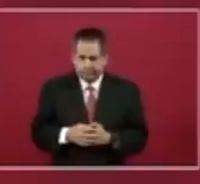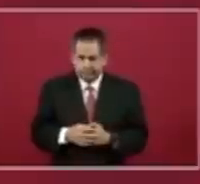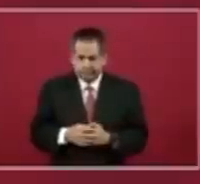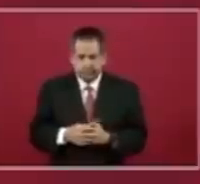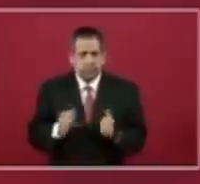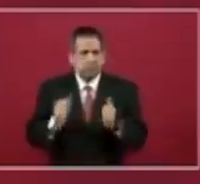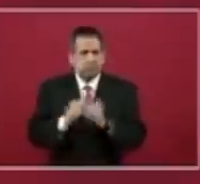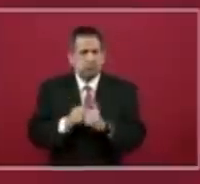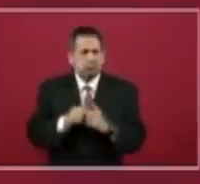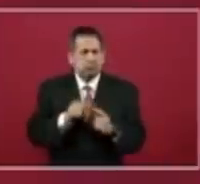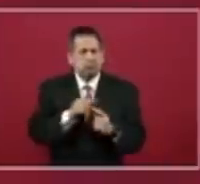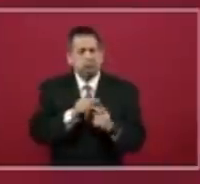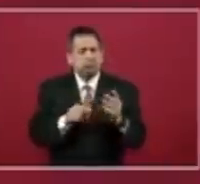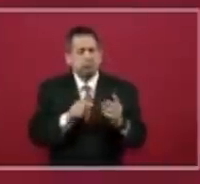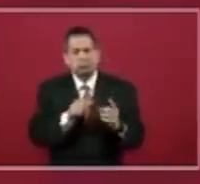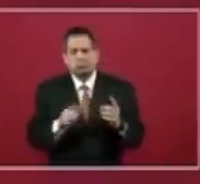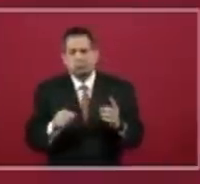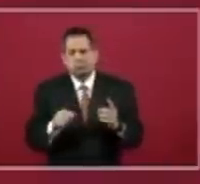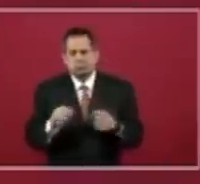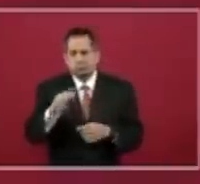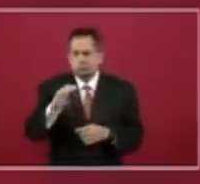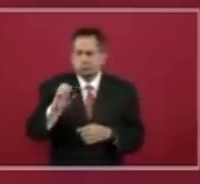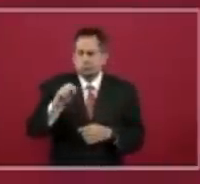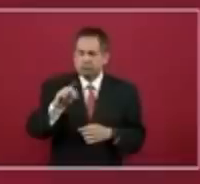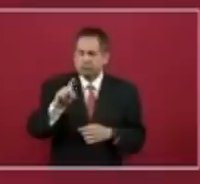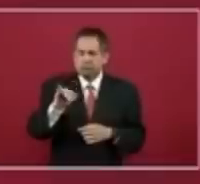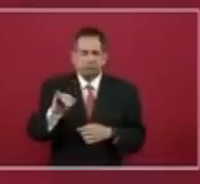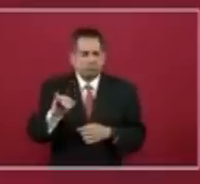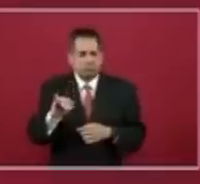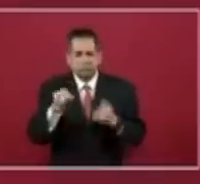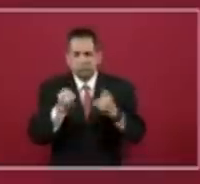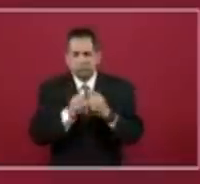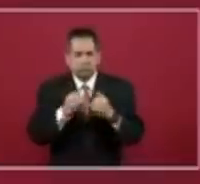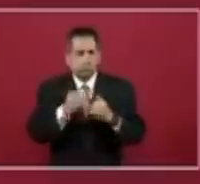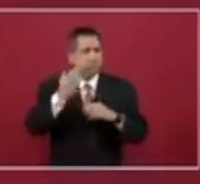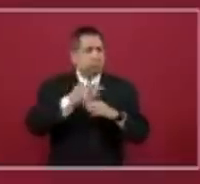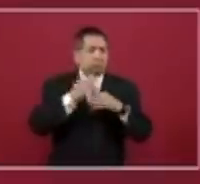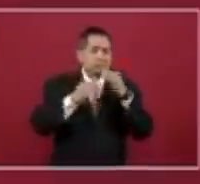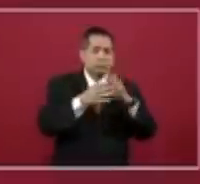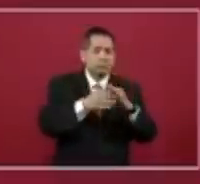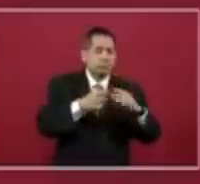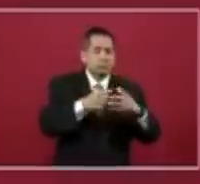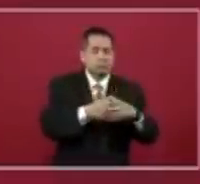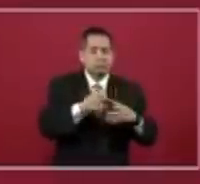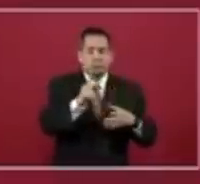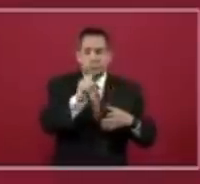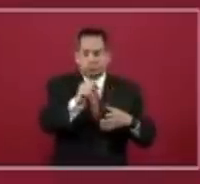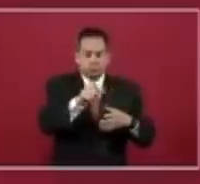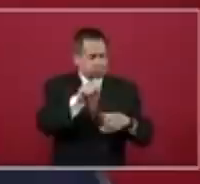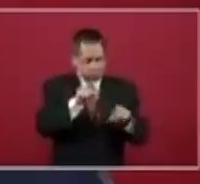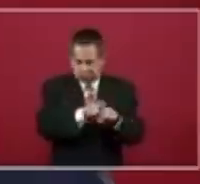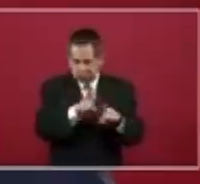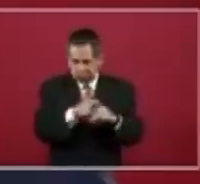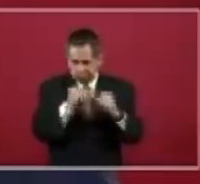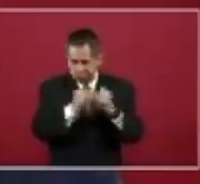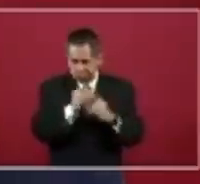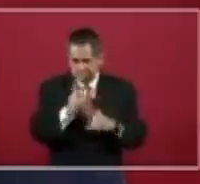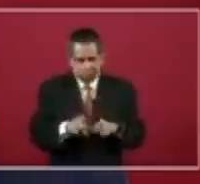con los ENDIs promovidos por el Partido del Trabajo,